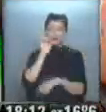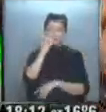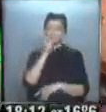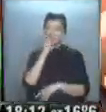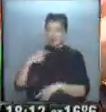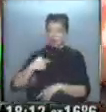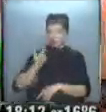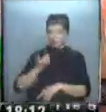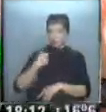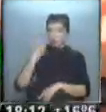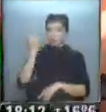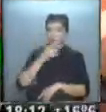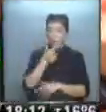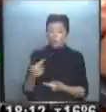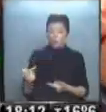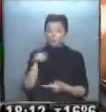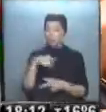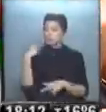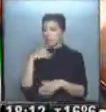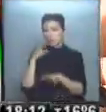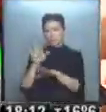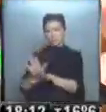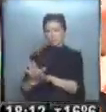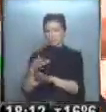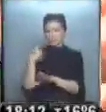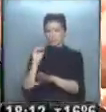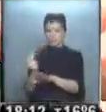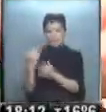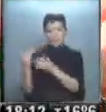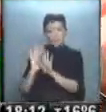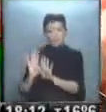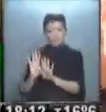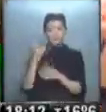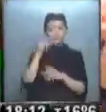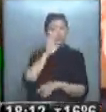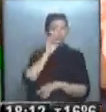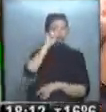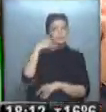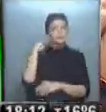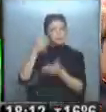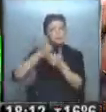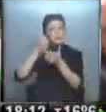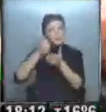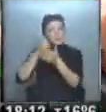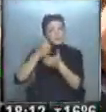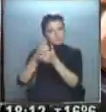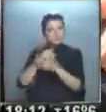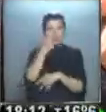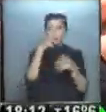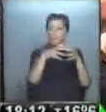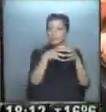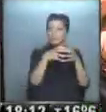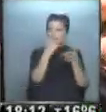paga, no te atienden. Esto es lo que está peleándose en Estados Unidos y es lo que no quiere hacer un sector